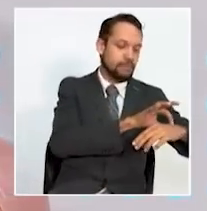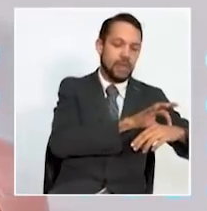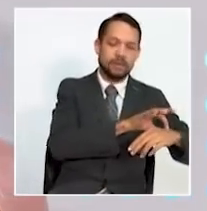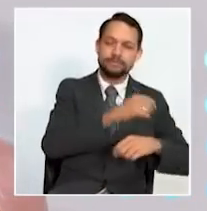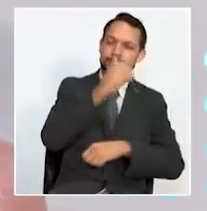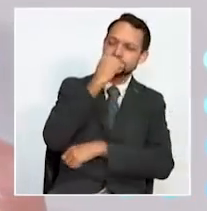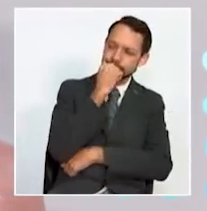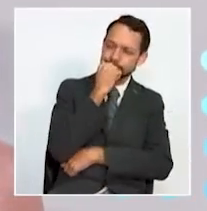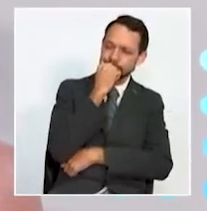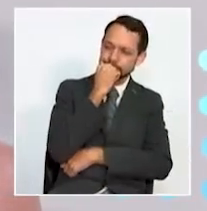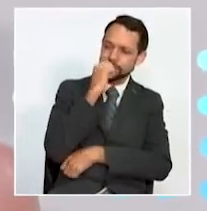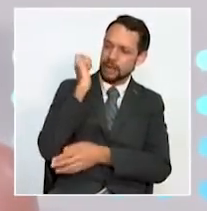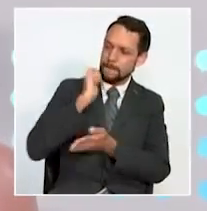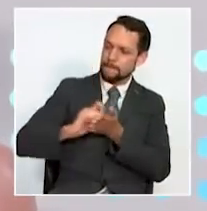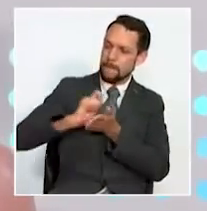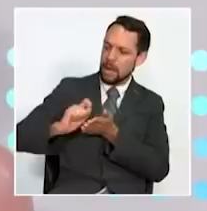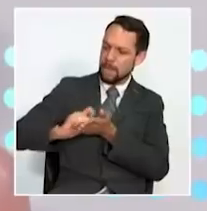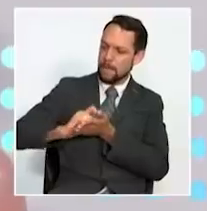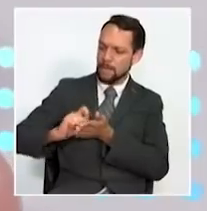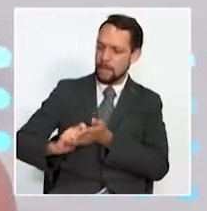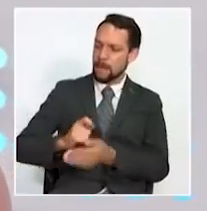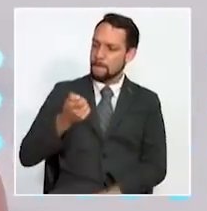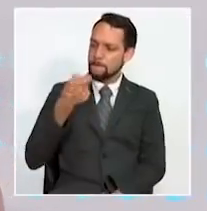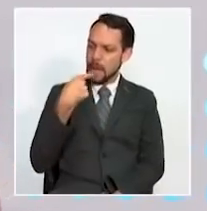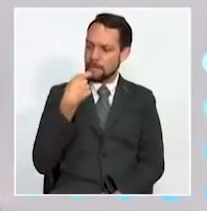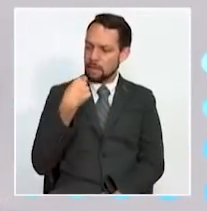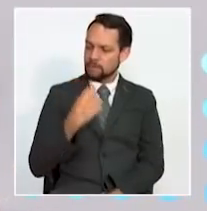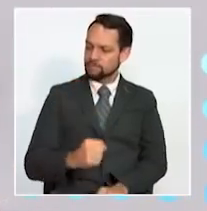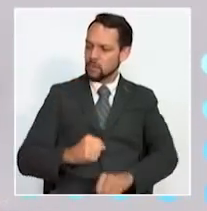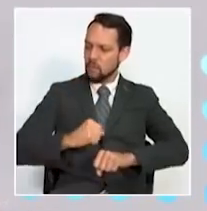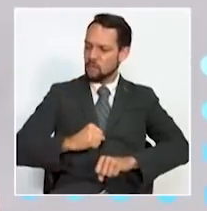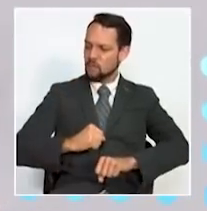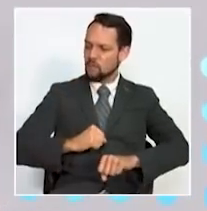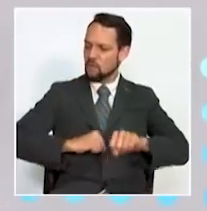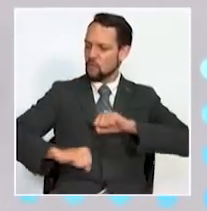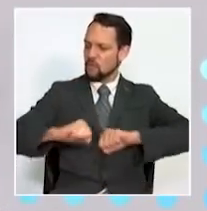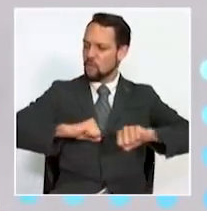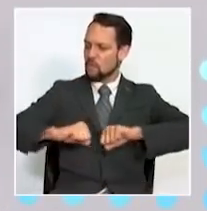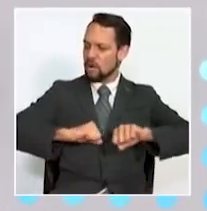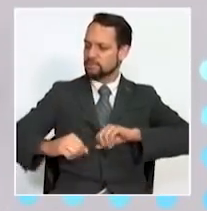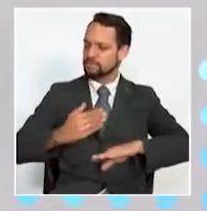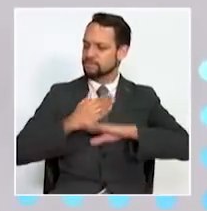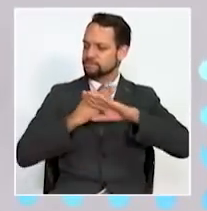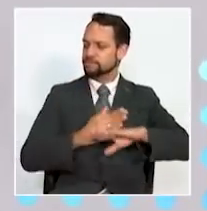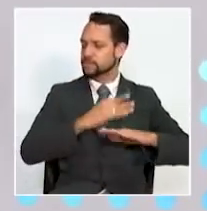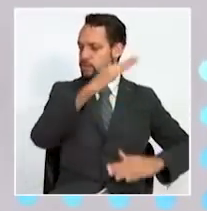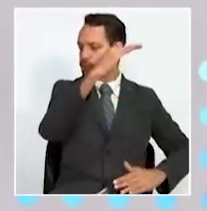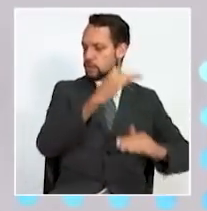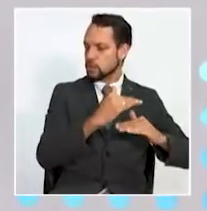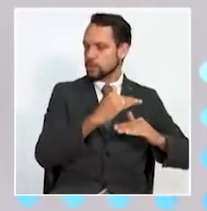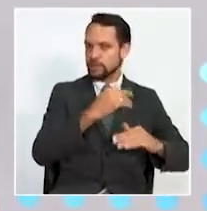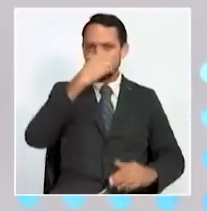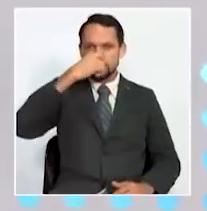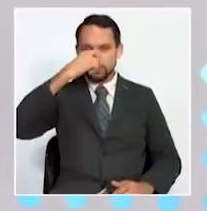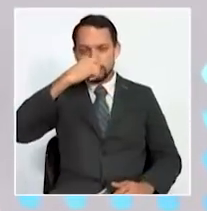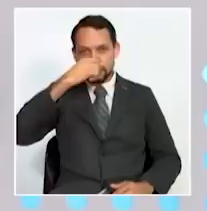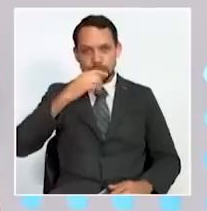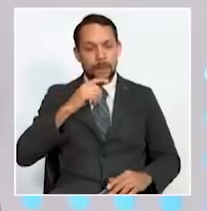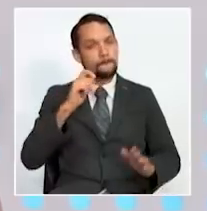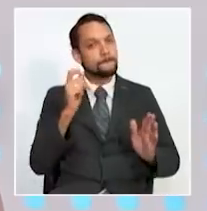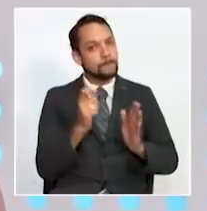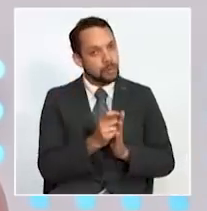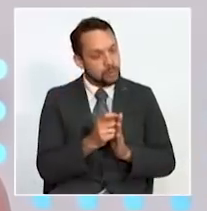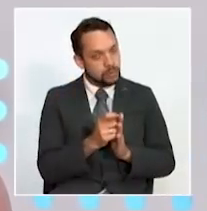mandando los antihistamínicos y los antihistamínicos disminuyen los niveles de histamina del moco. Pero señor,